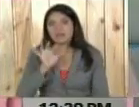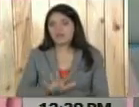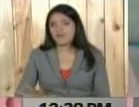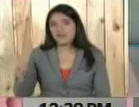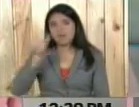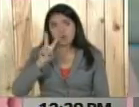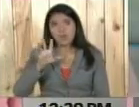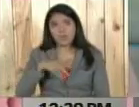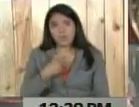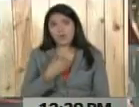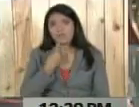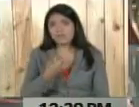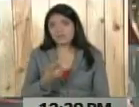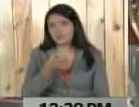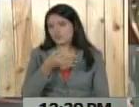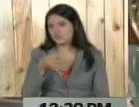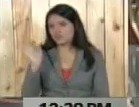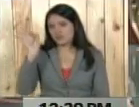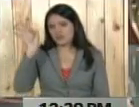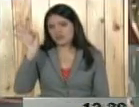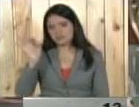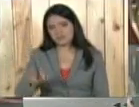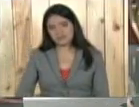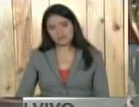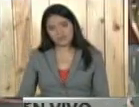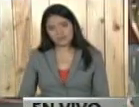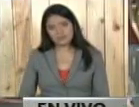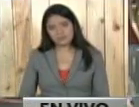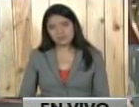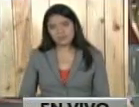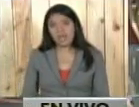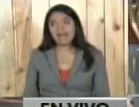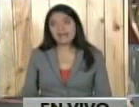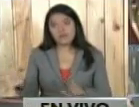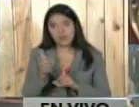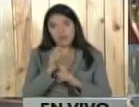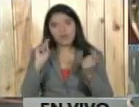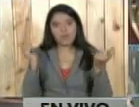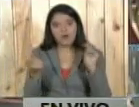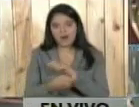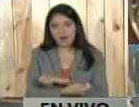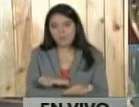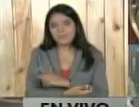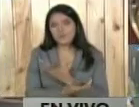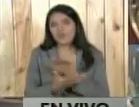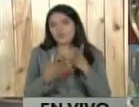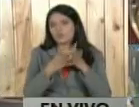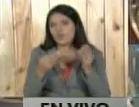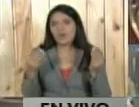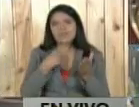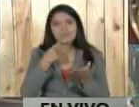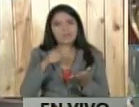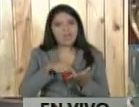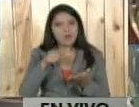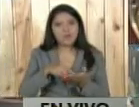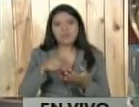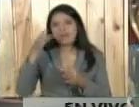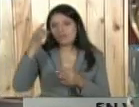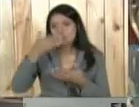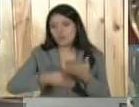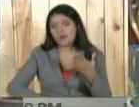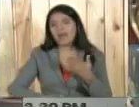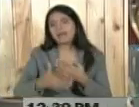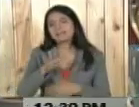puedo decir que fue un éxito. Y logramos un recambio de títulos de deuda, de documentos de deuda, de